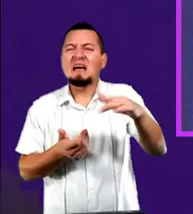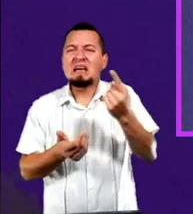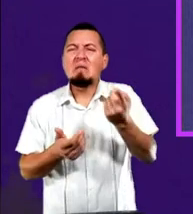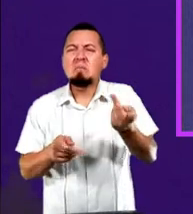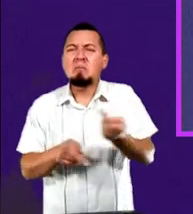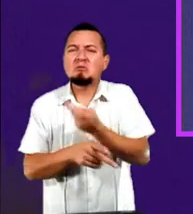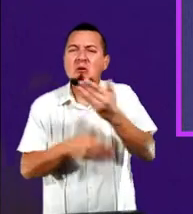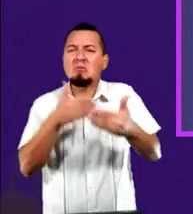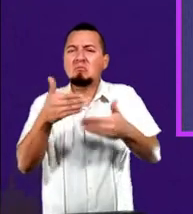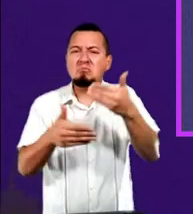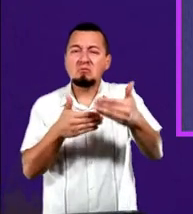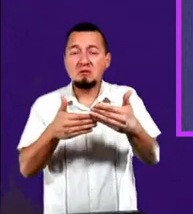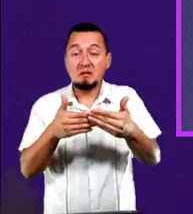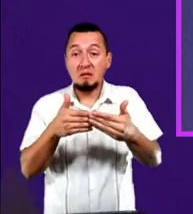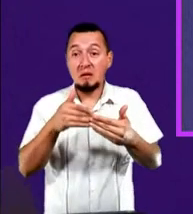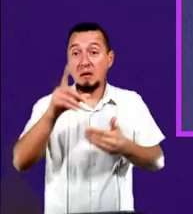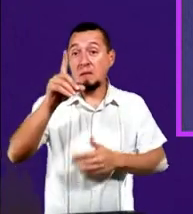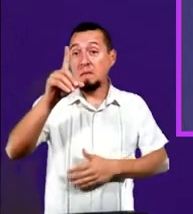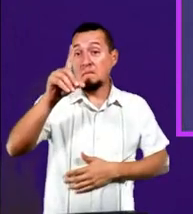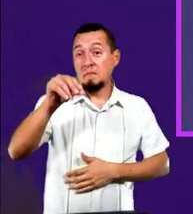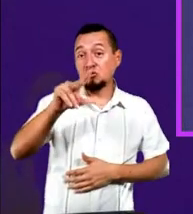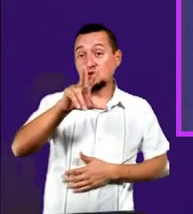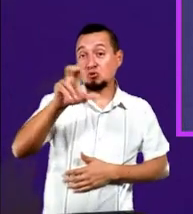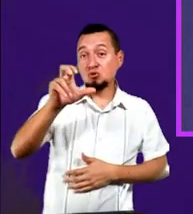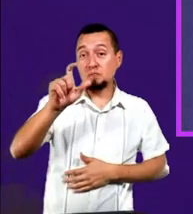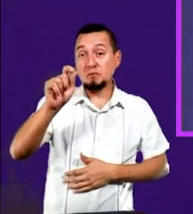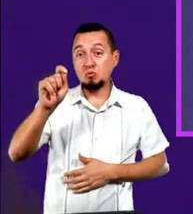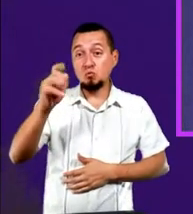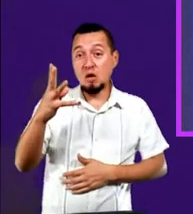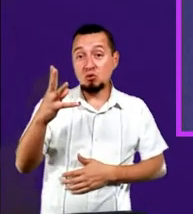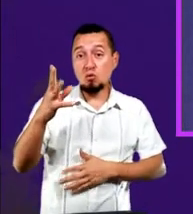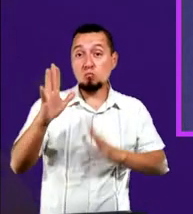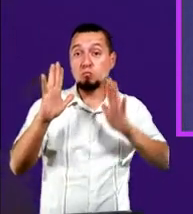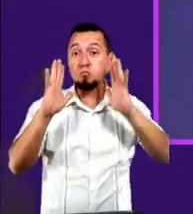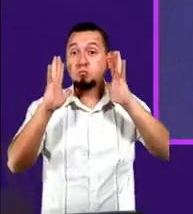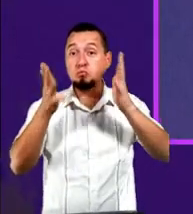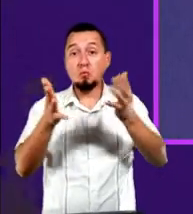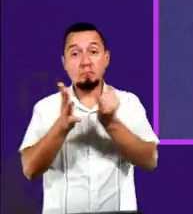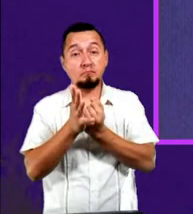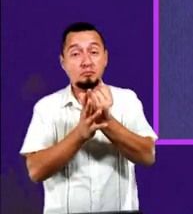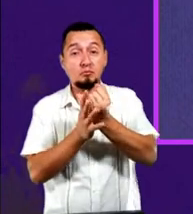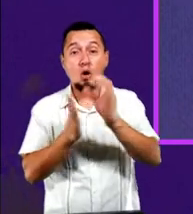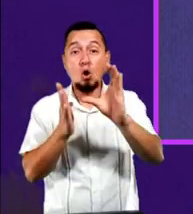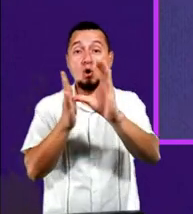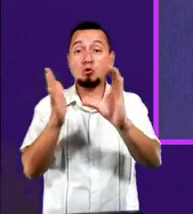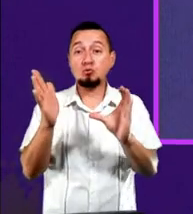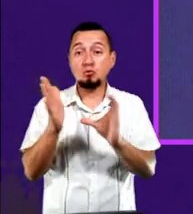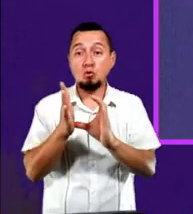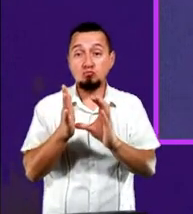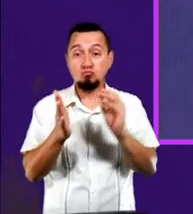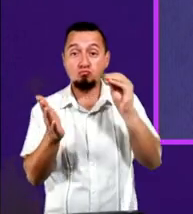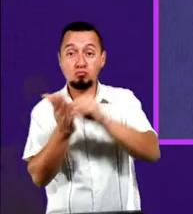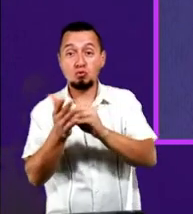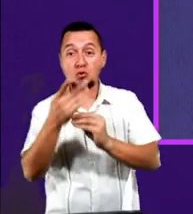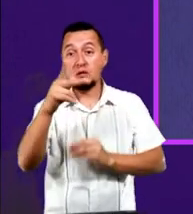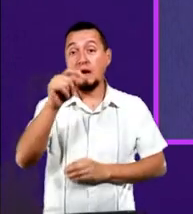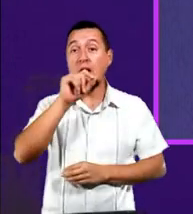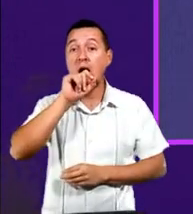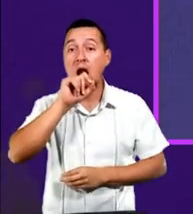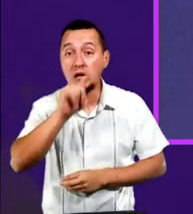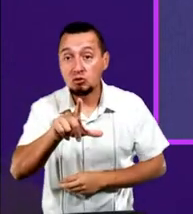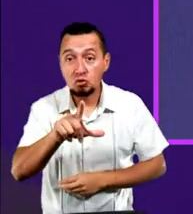En 1824 se promulga la Constitución de Jalisco. Jalisco tuvo un